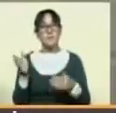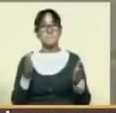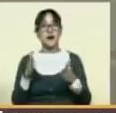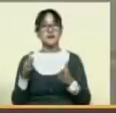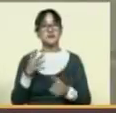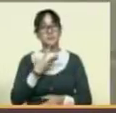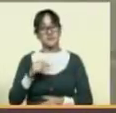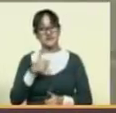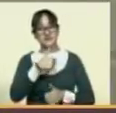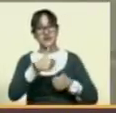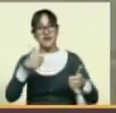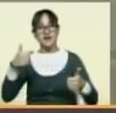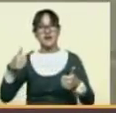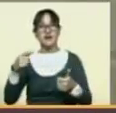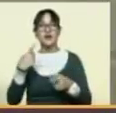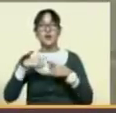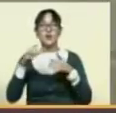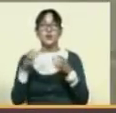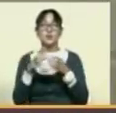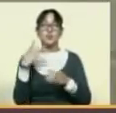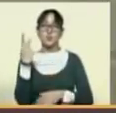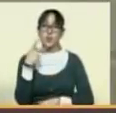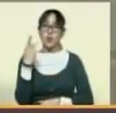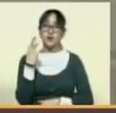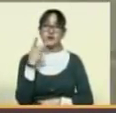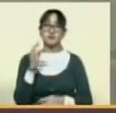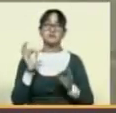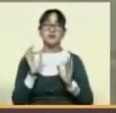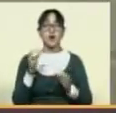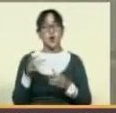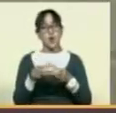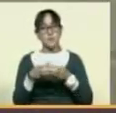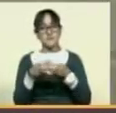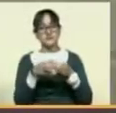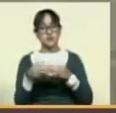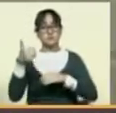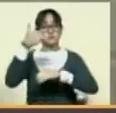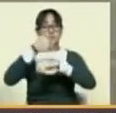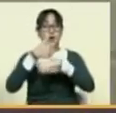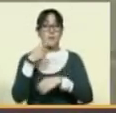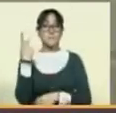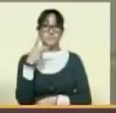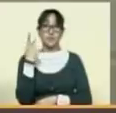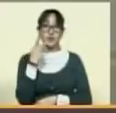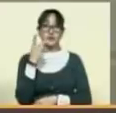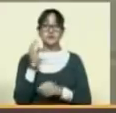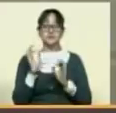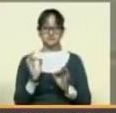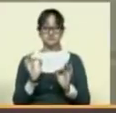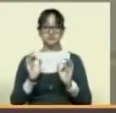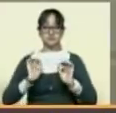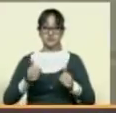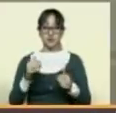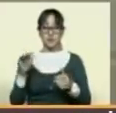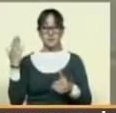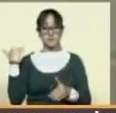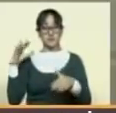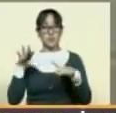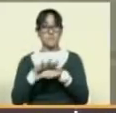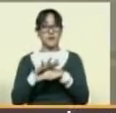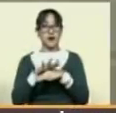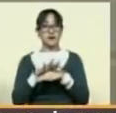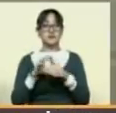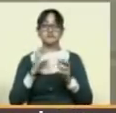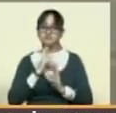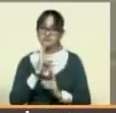candidatos presidenciales y sus respectivos partidos políticos y la instalación de la Comisión de Alto Nivel Político que que fue instalada el pasado martes y que ha venido